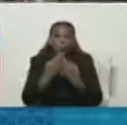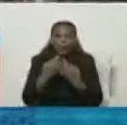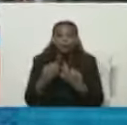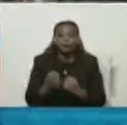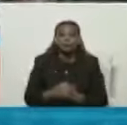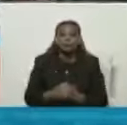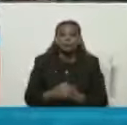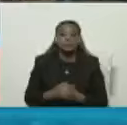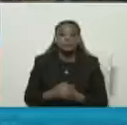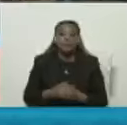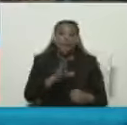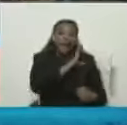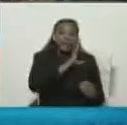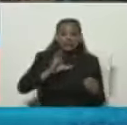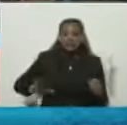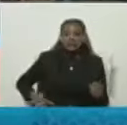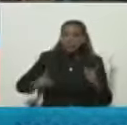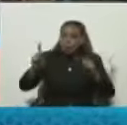Redentor.